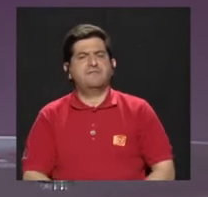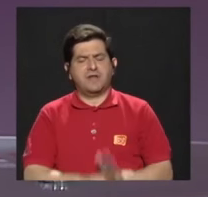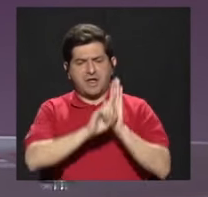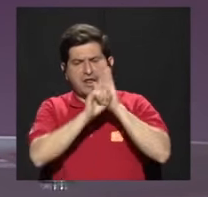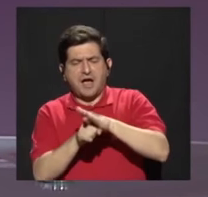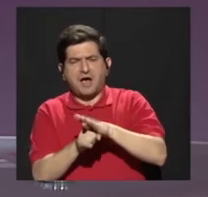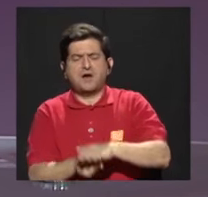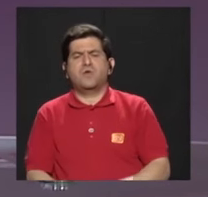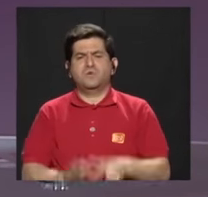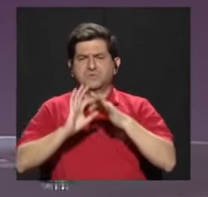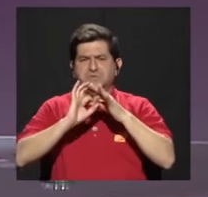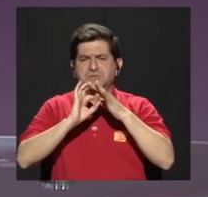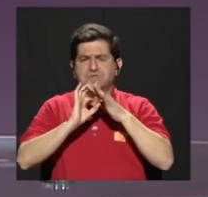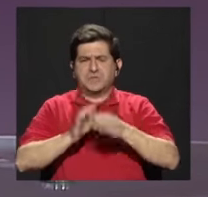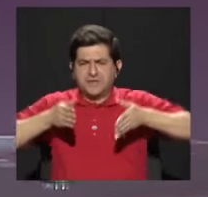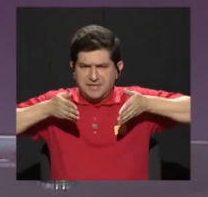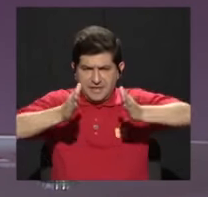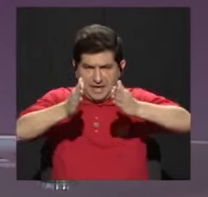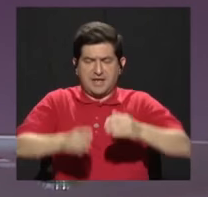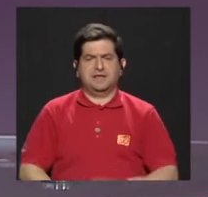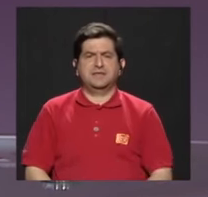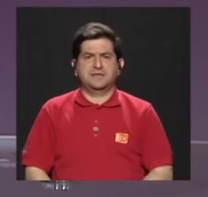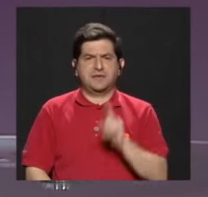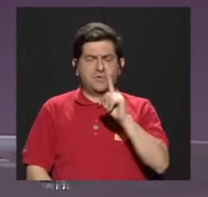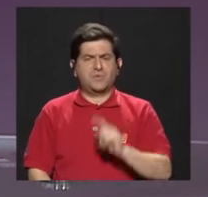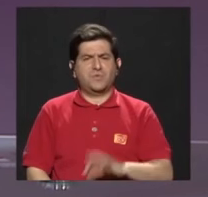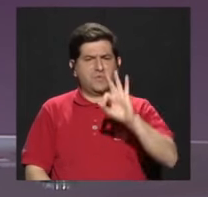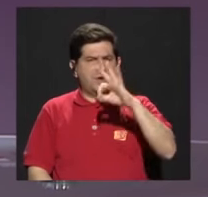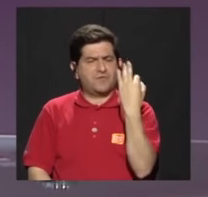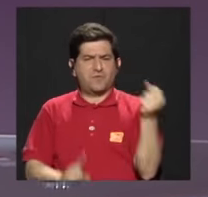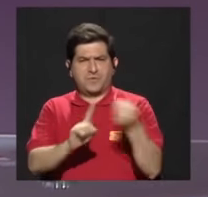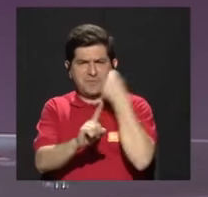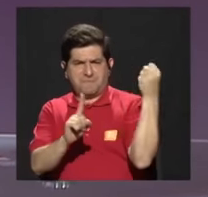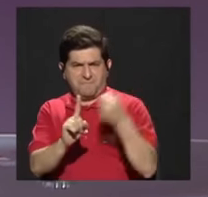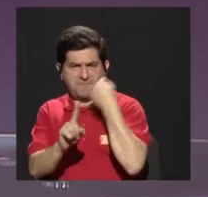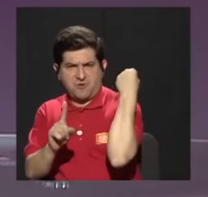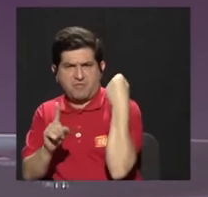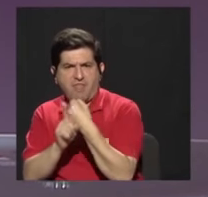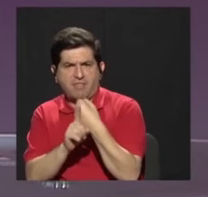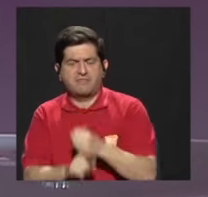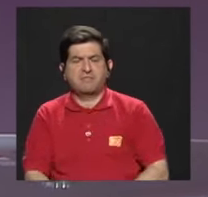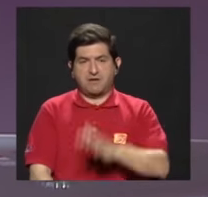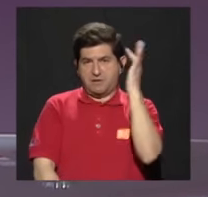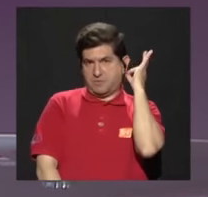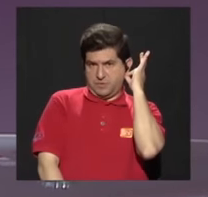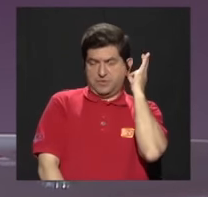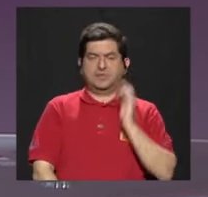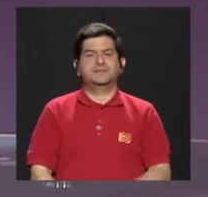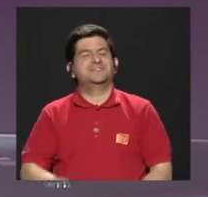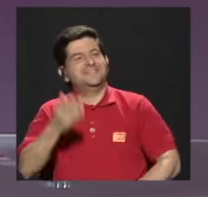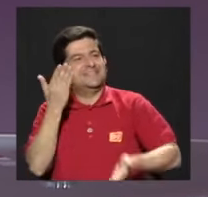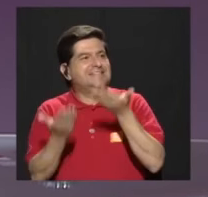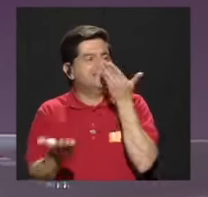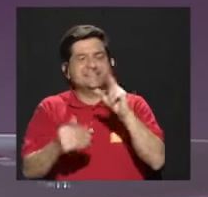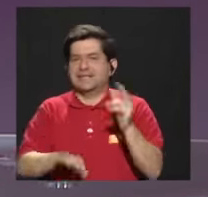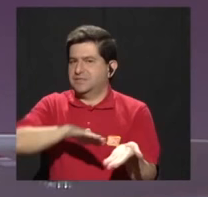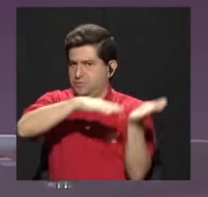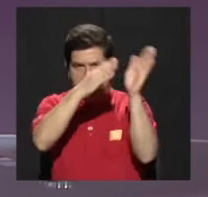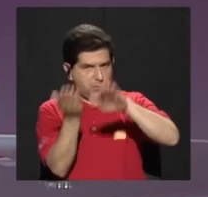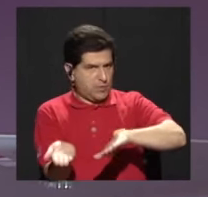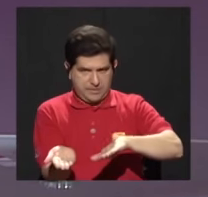acoso sexual callejero. Es una manifestación más de la violencia hacia las mujeres. Quizá no es